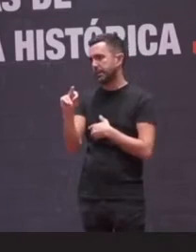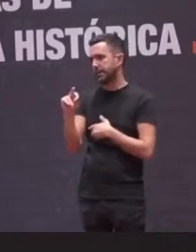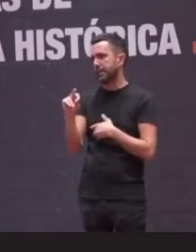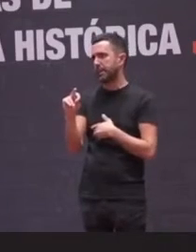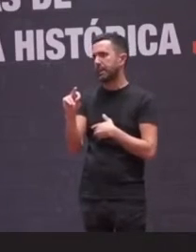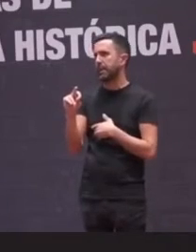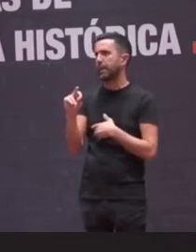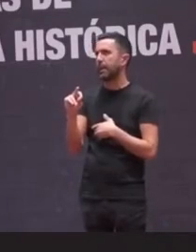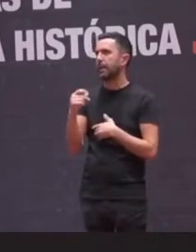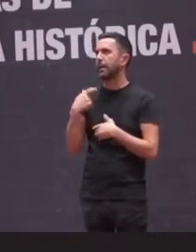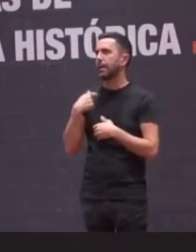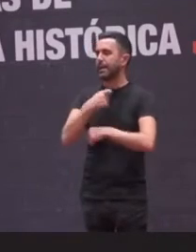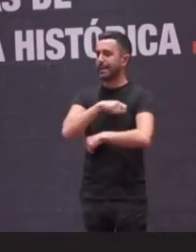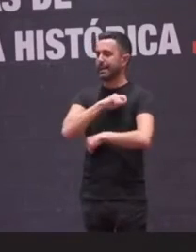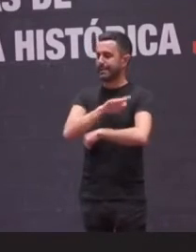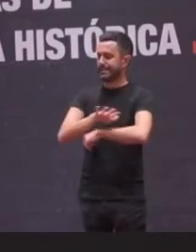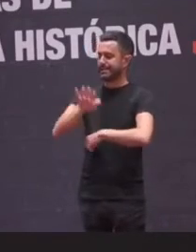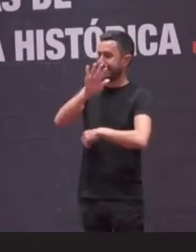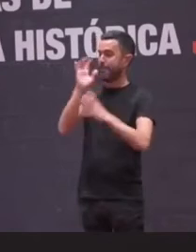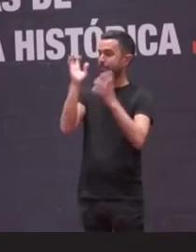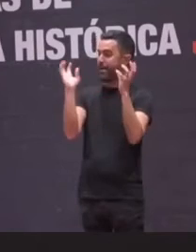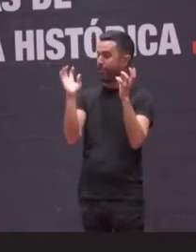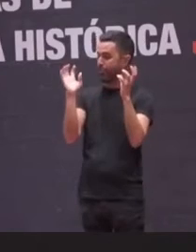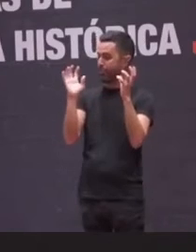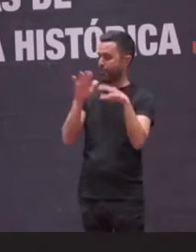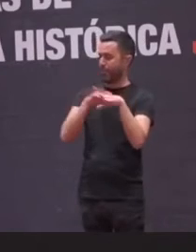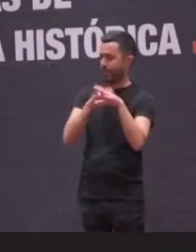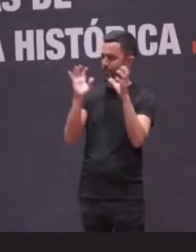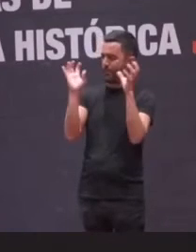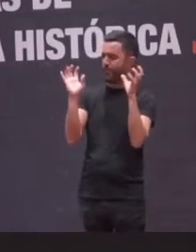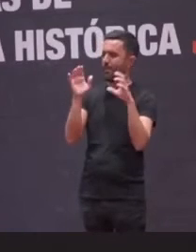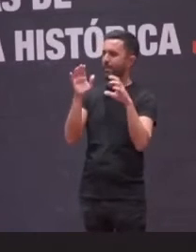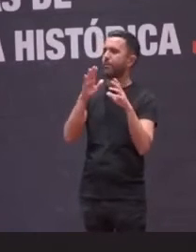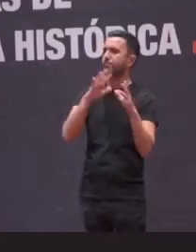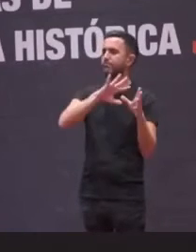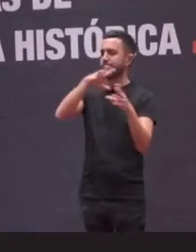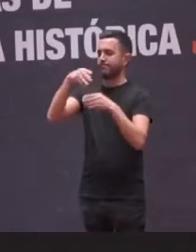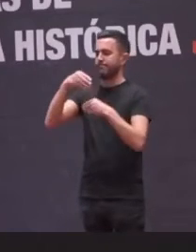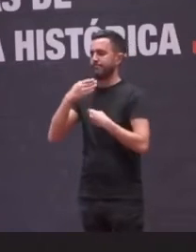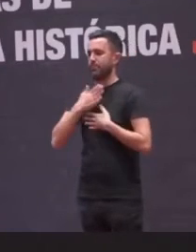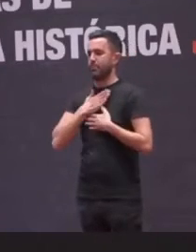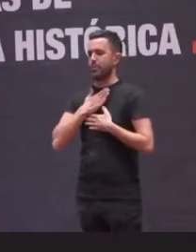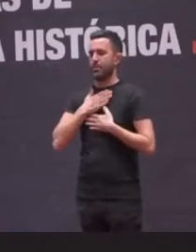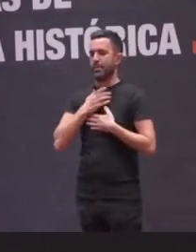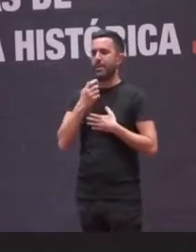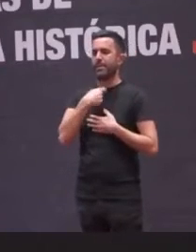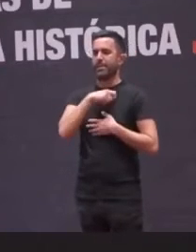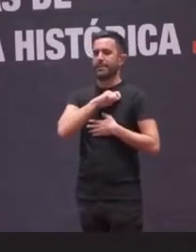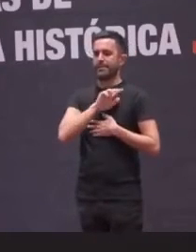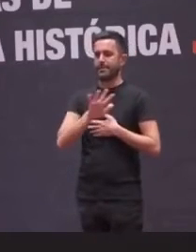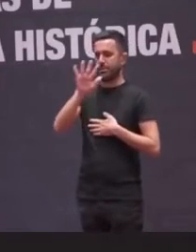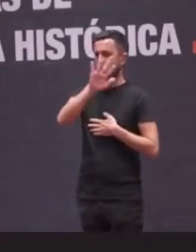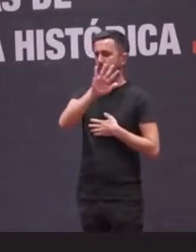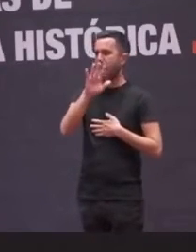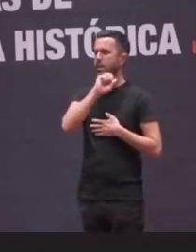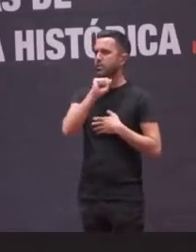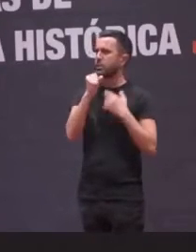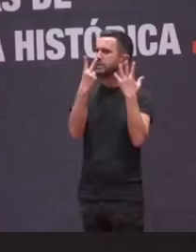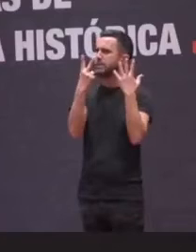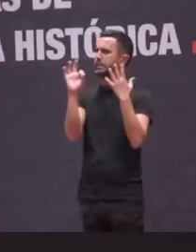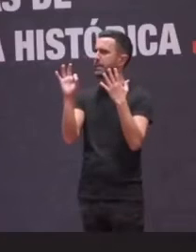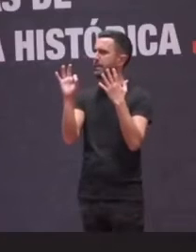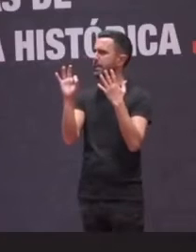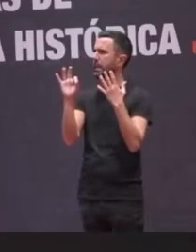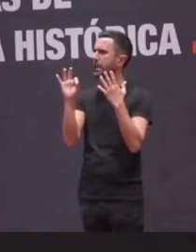o Pazo pasou a ser propiedade da Administración do Estado. Ano 70, no 75 morro